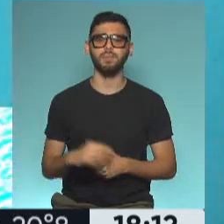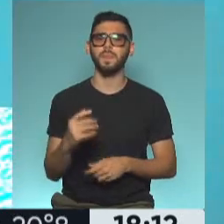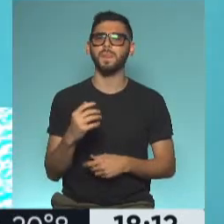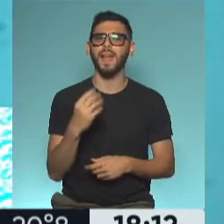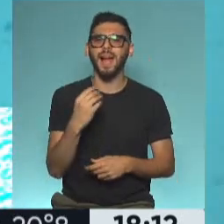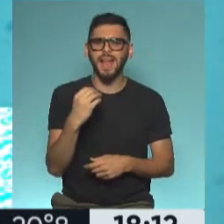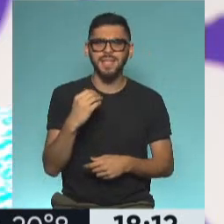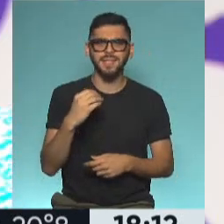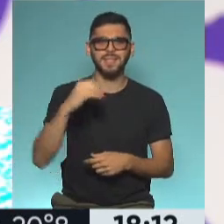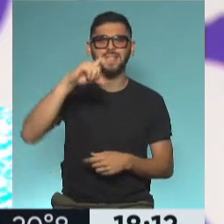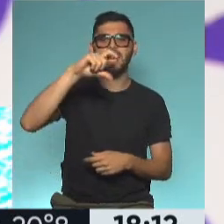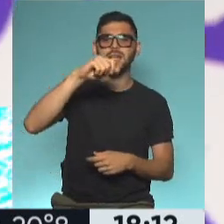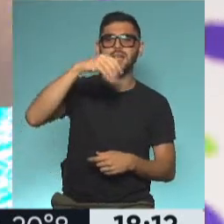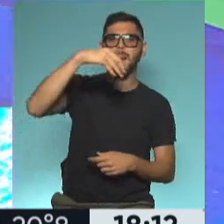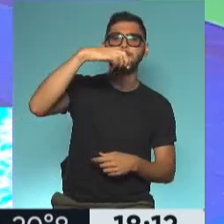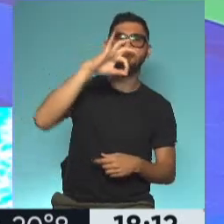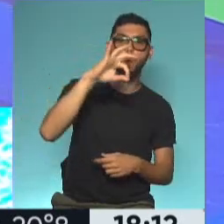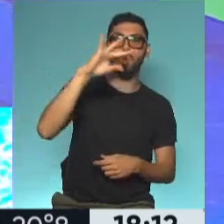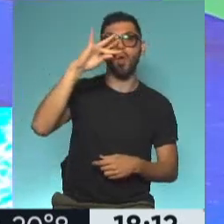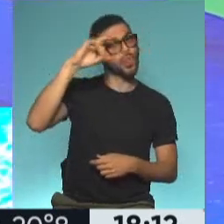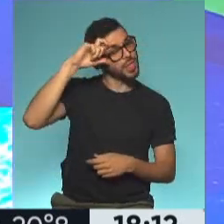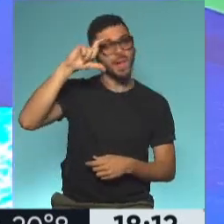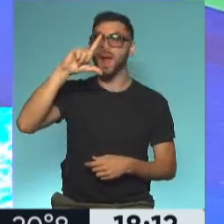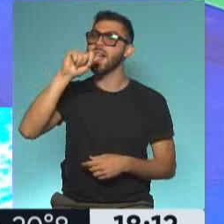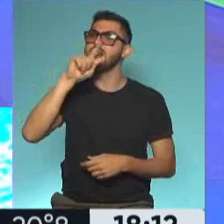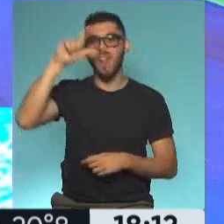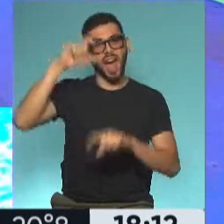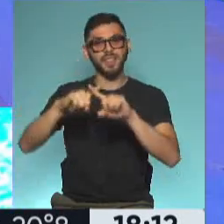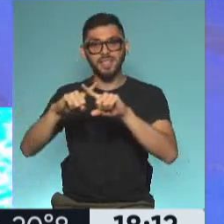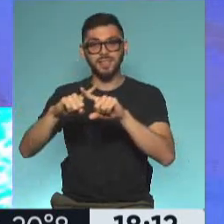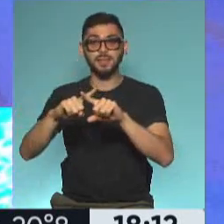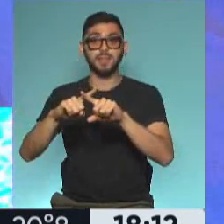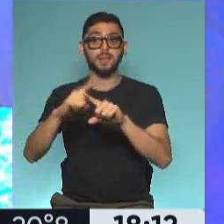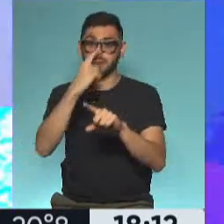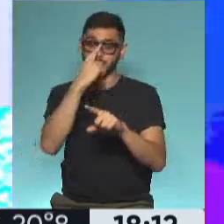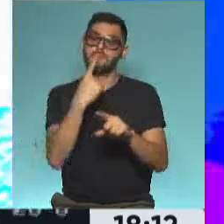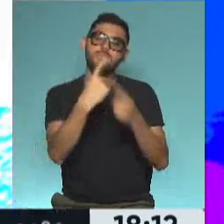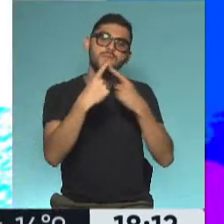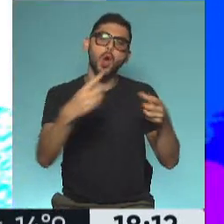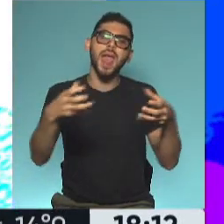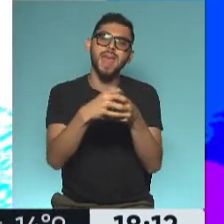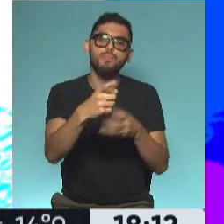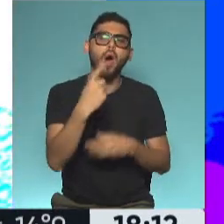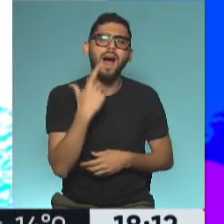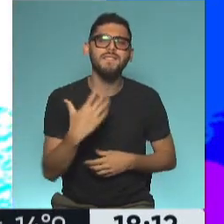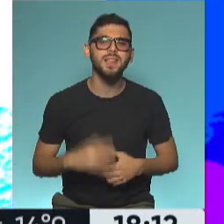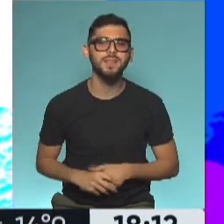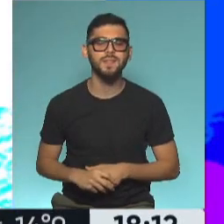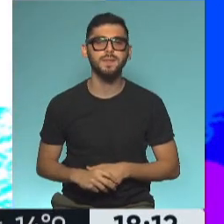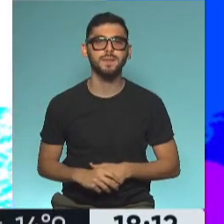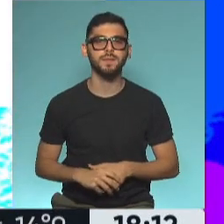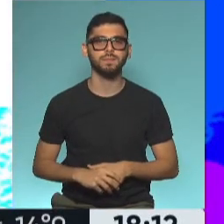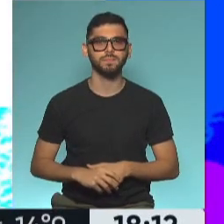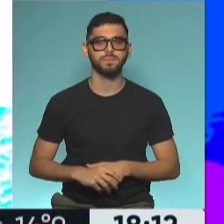el campo de látex? ¡Uy, ya! Para, pero ya no quieren que consultalo primero... con tu equipo. Vamos, hablemos. A ver, las chicas del Zoom, ¿qué opinan?